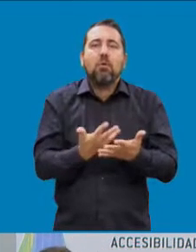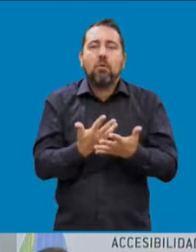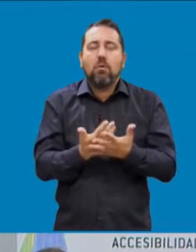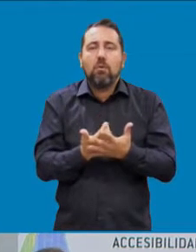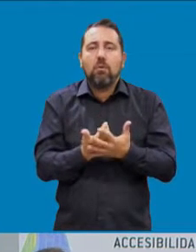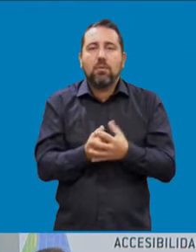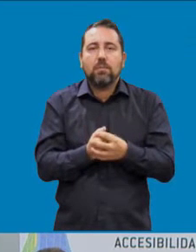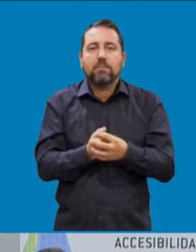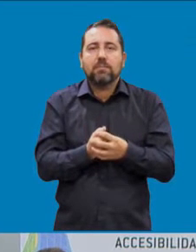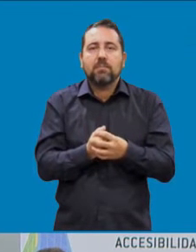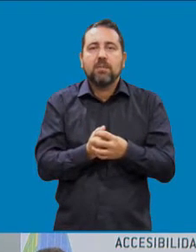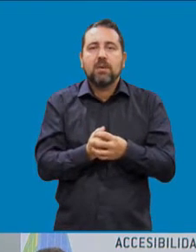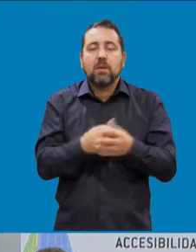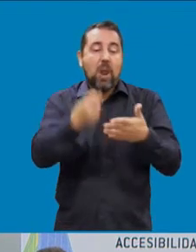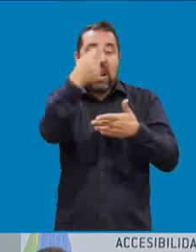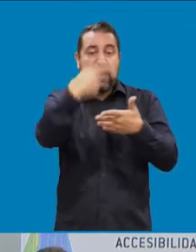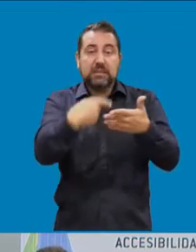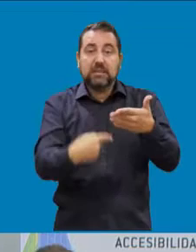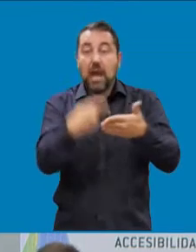algunos otros, por ejemplo, como